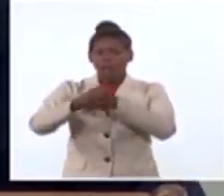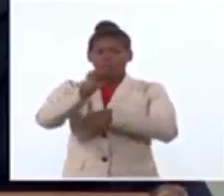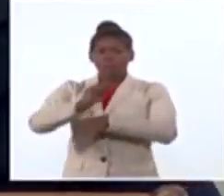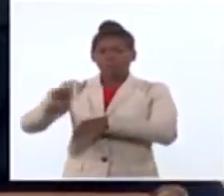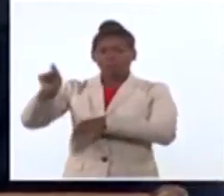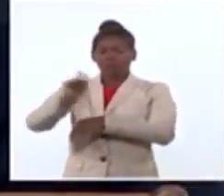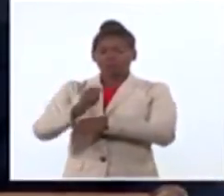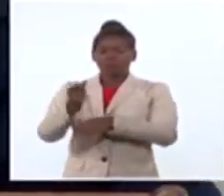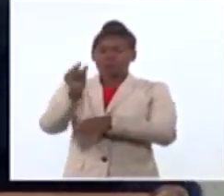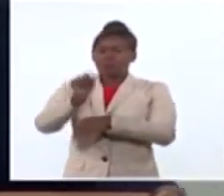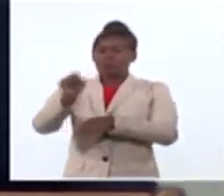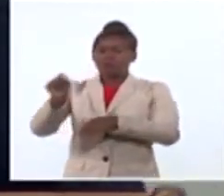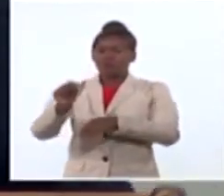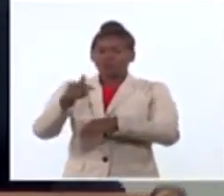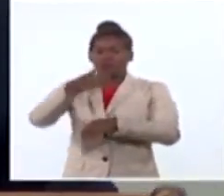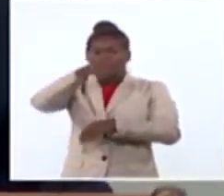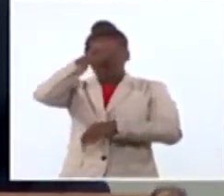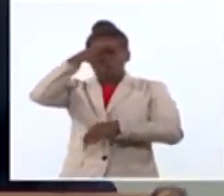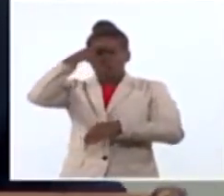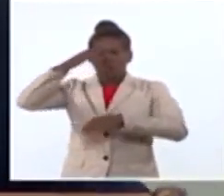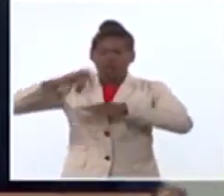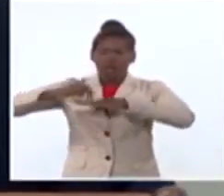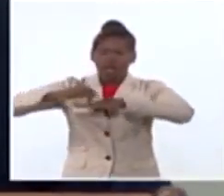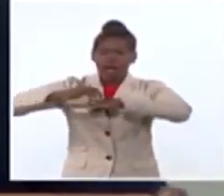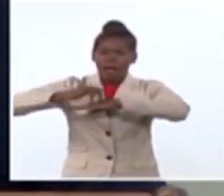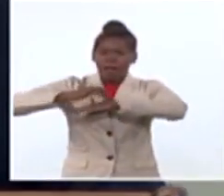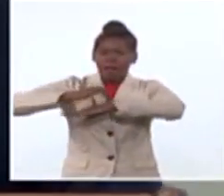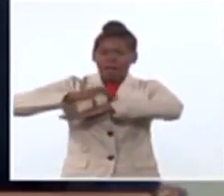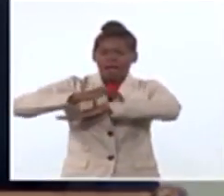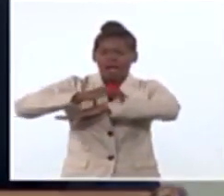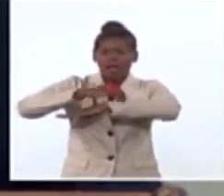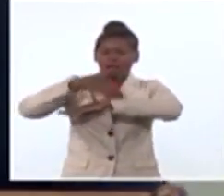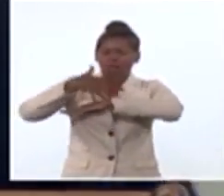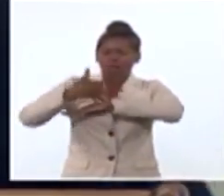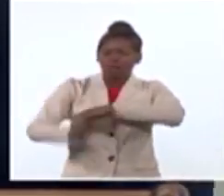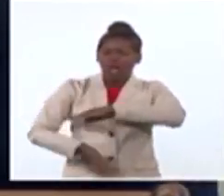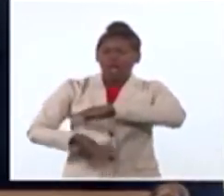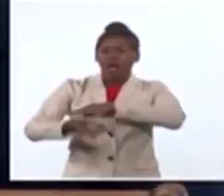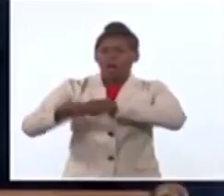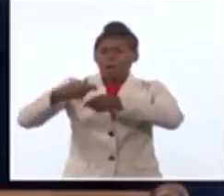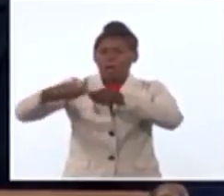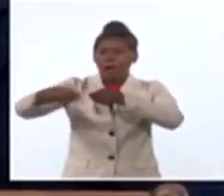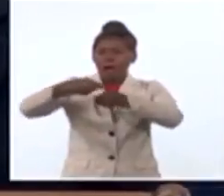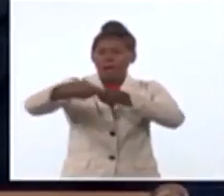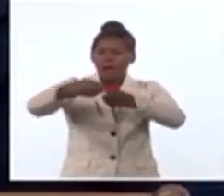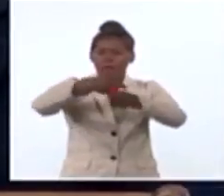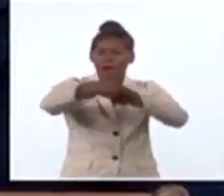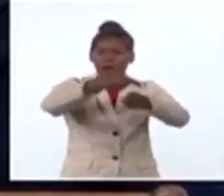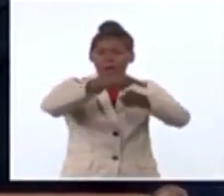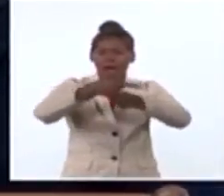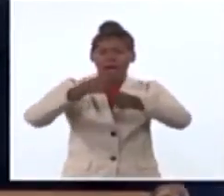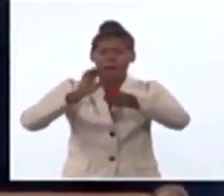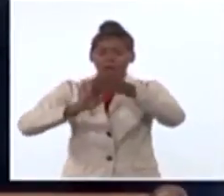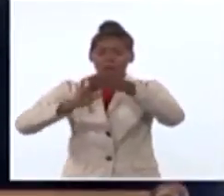que obviamente no han sido vacunados ni tienen certificado